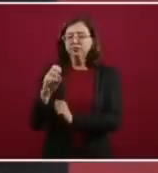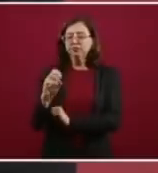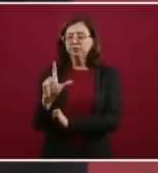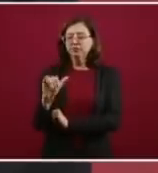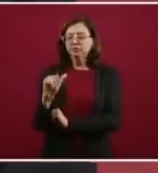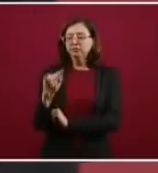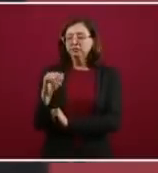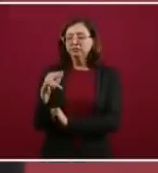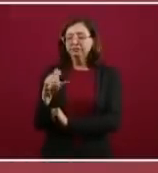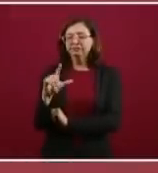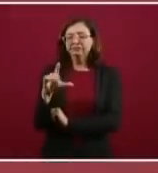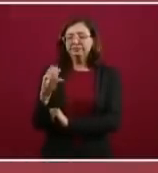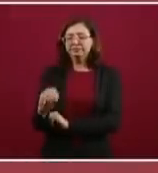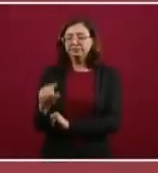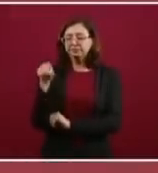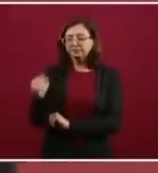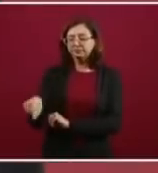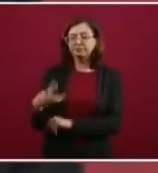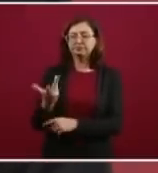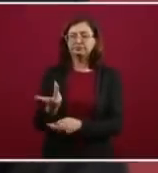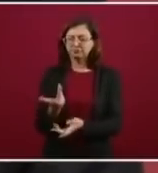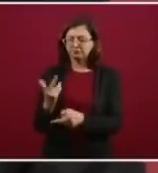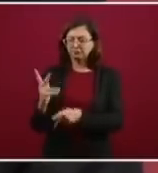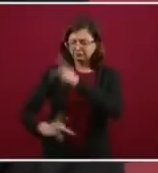donde les dan el crédito.